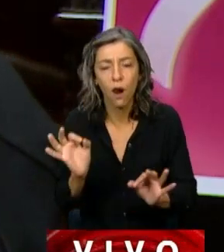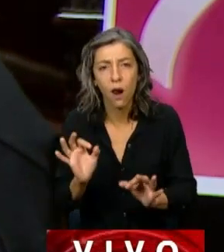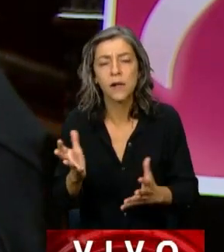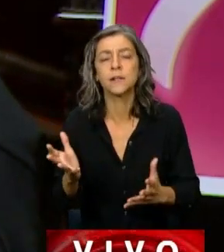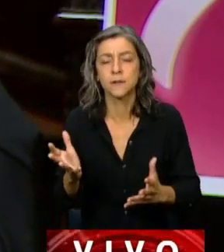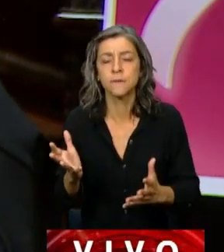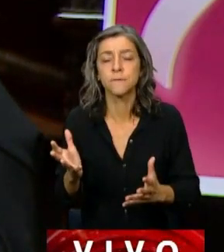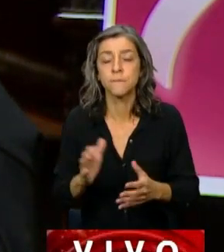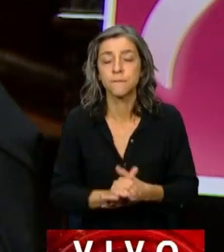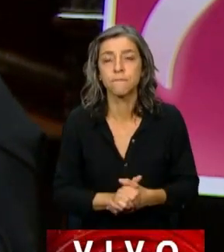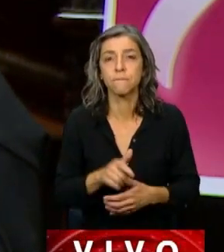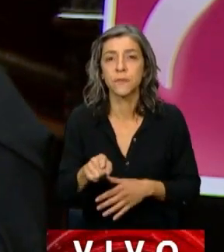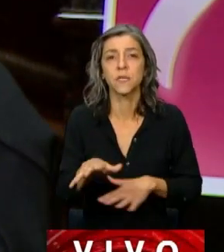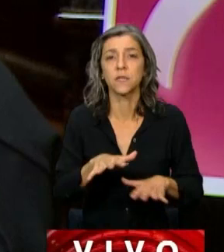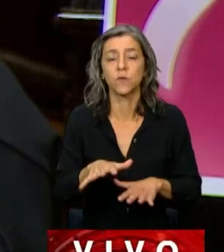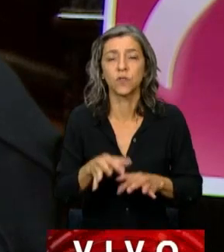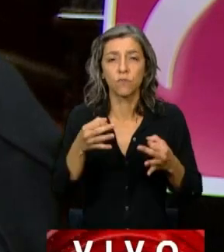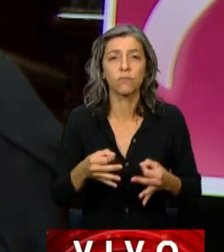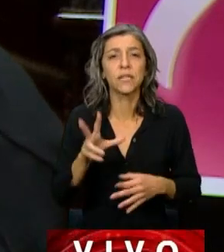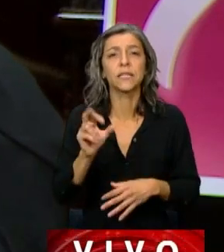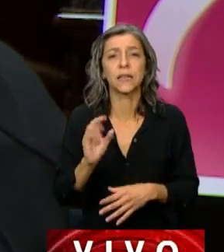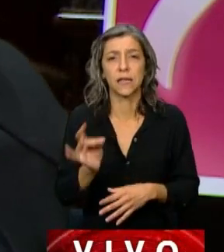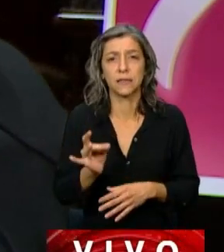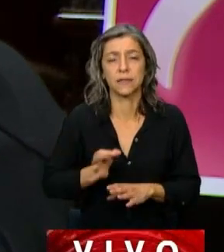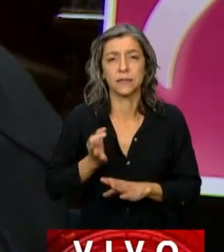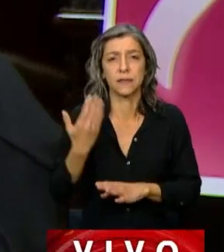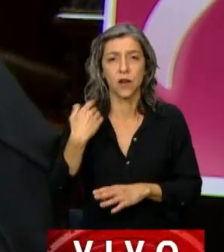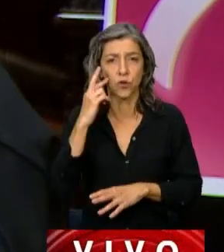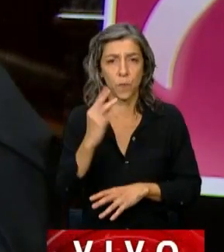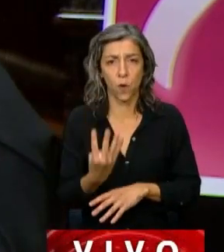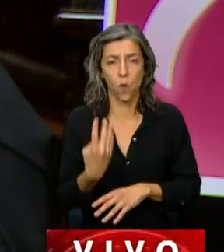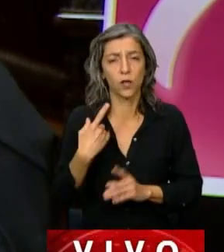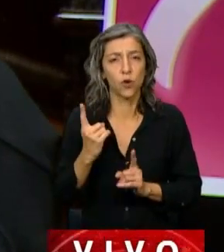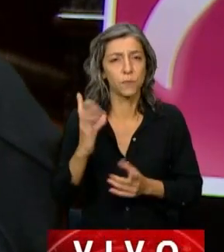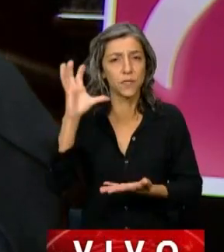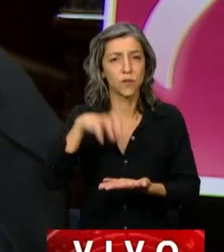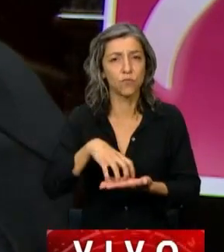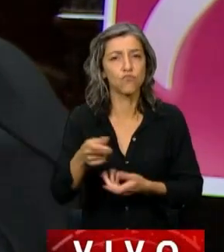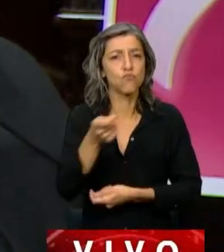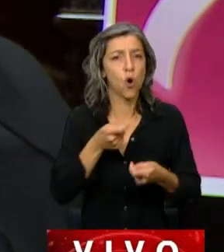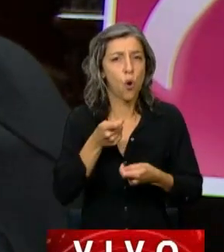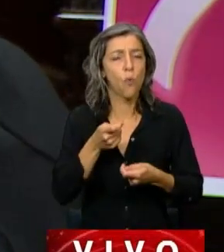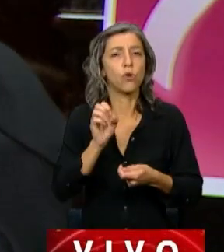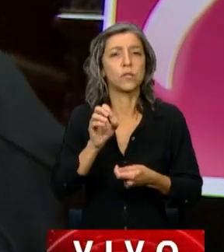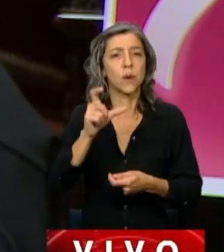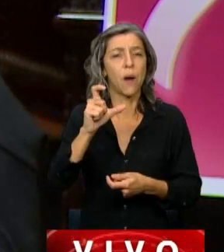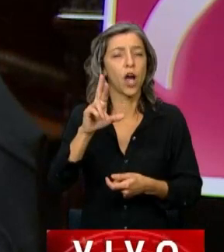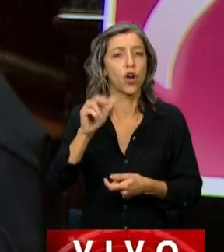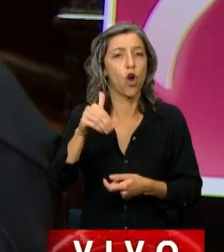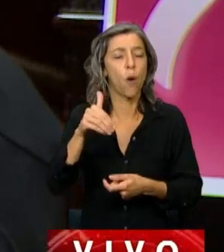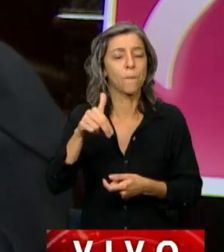Eso pasó el 30 de diciembre del 2004 en el boliche República de Cromañón. Una